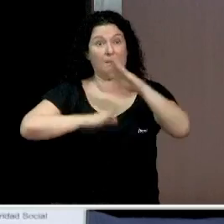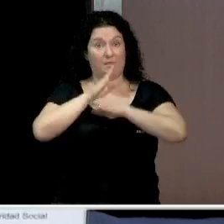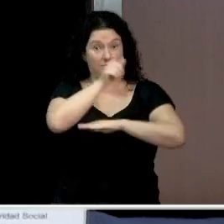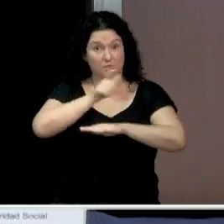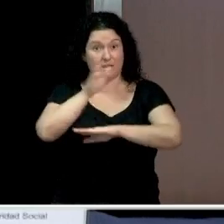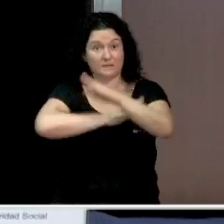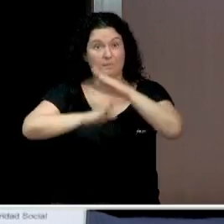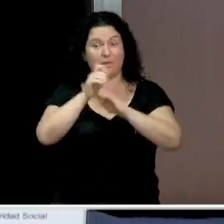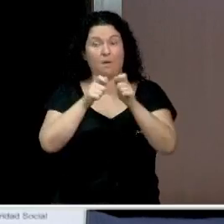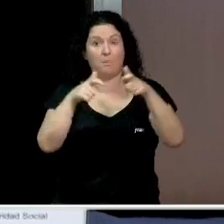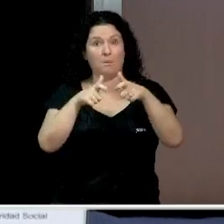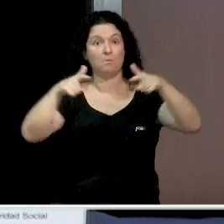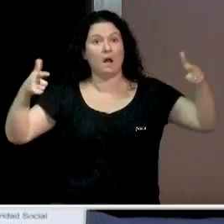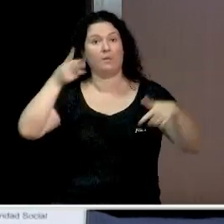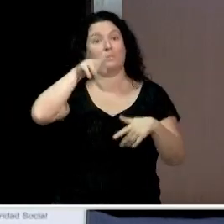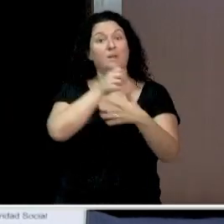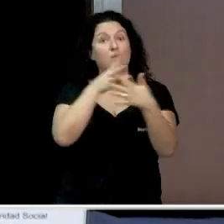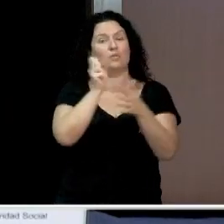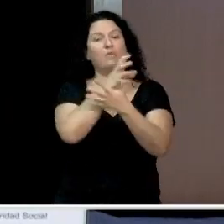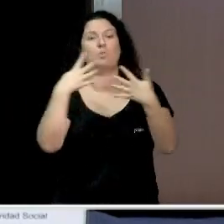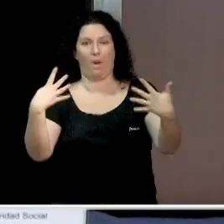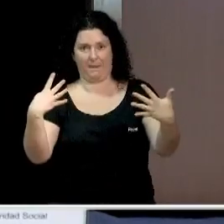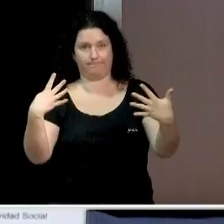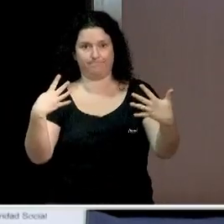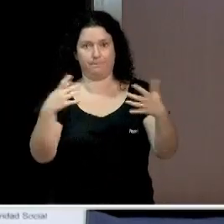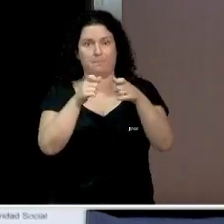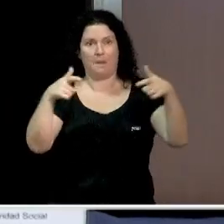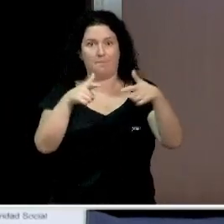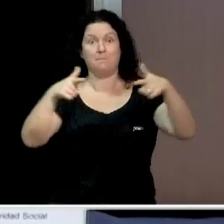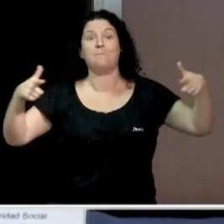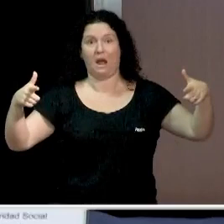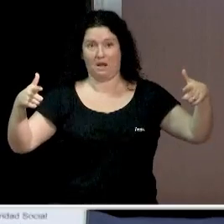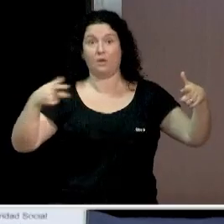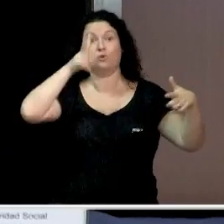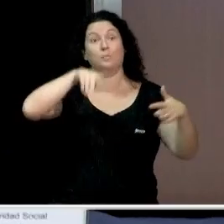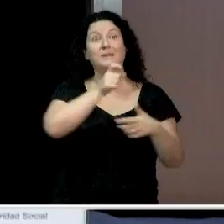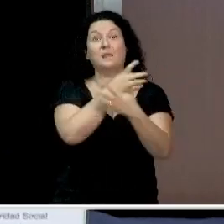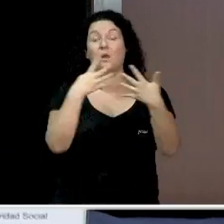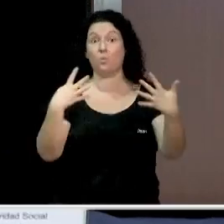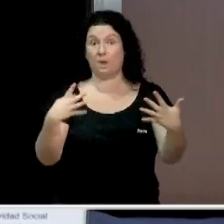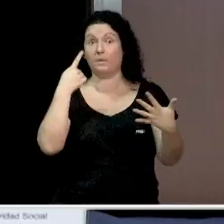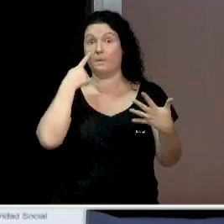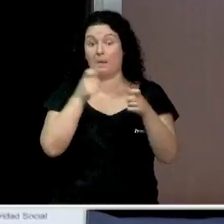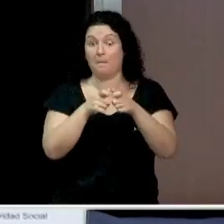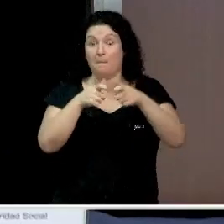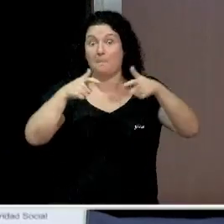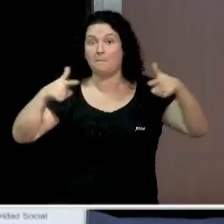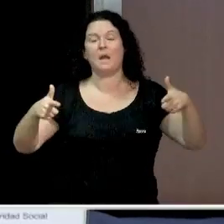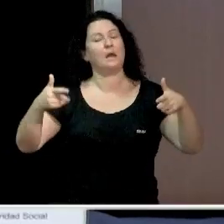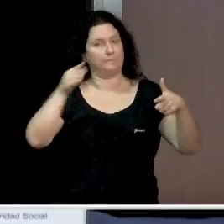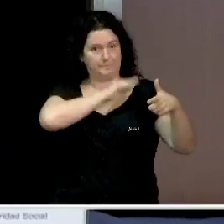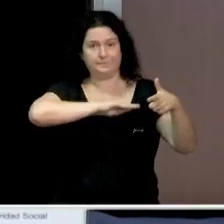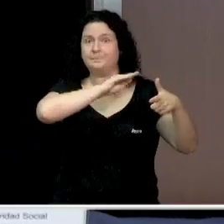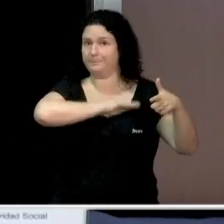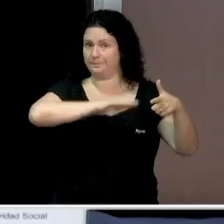en 2018 y en 2019. Y lo que es peor, en 2019 lo hizo de una manera